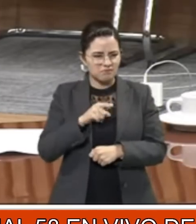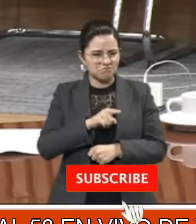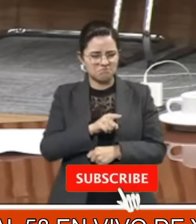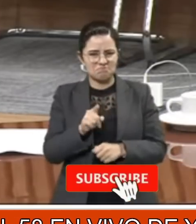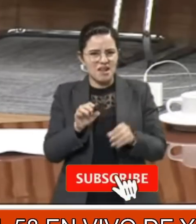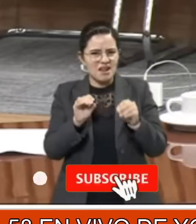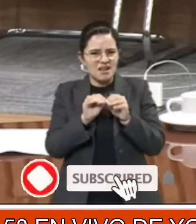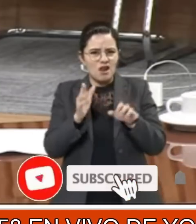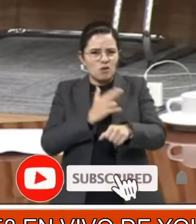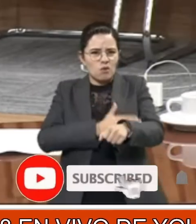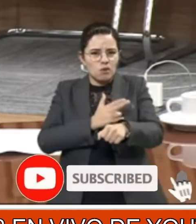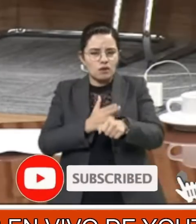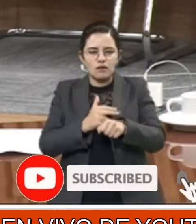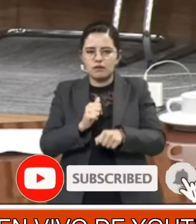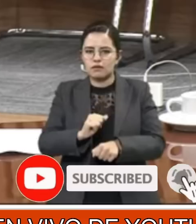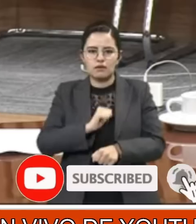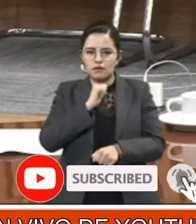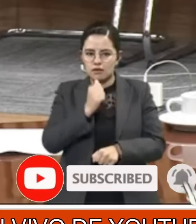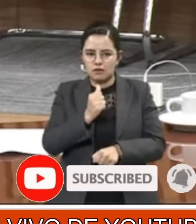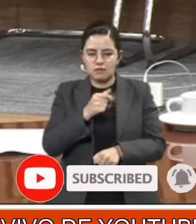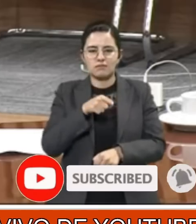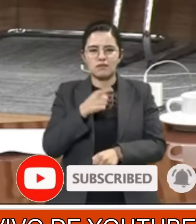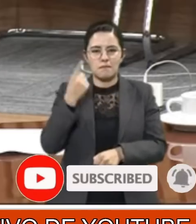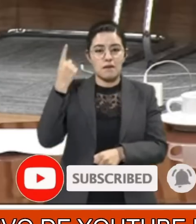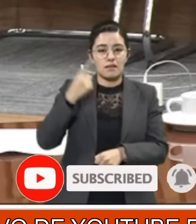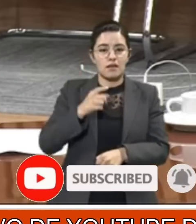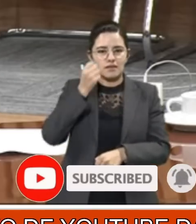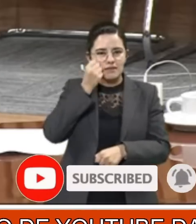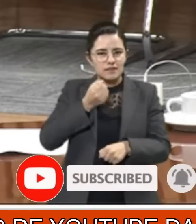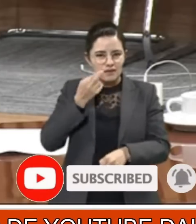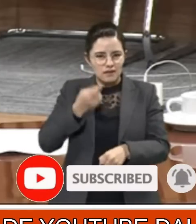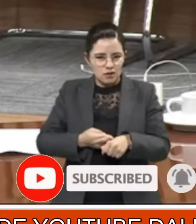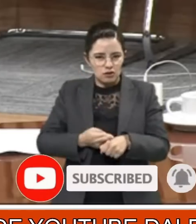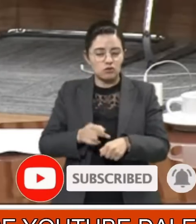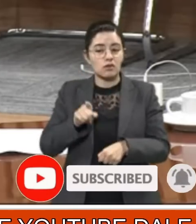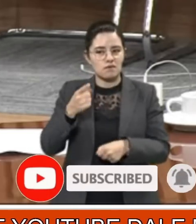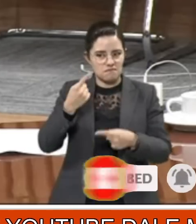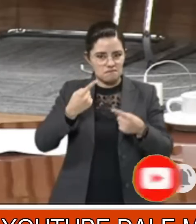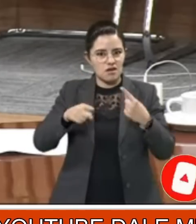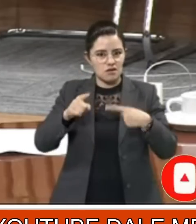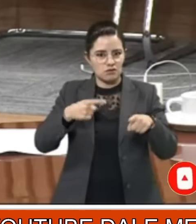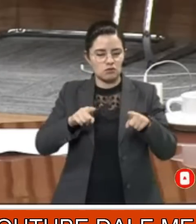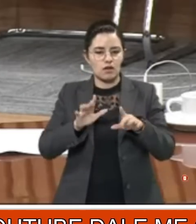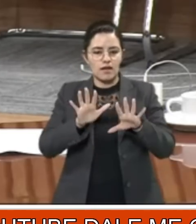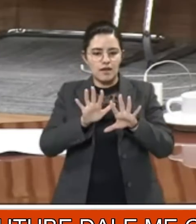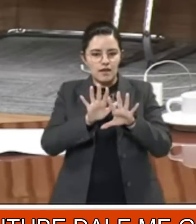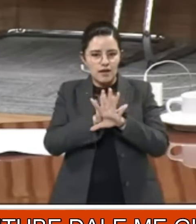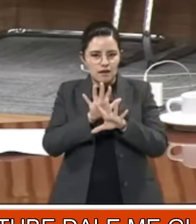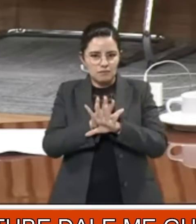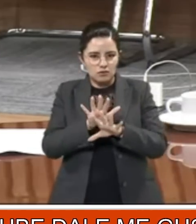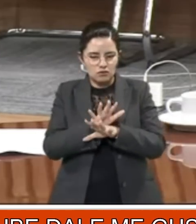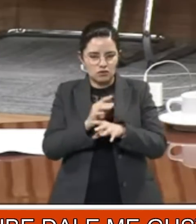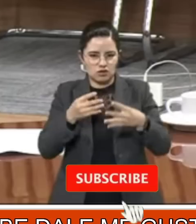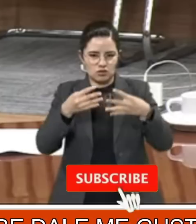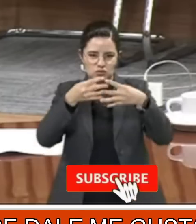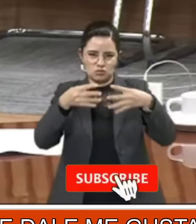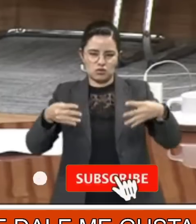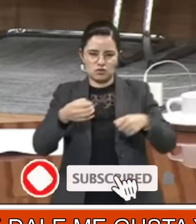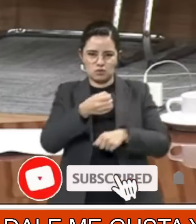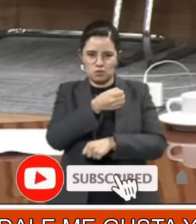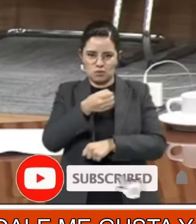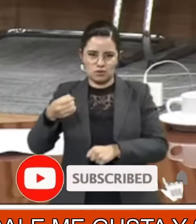con la salida de Lorenzo Córdoba es evidente que ya están ciertos que no va a haber respaldo desde la presidencia para seguir con estas